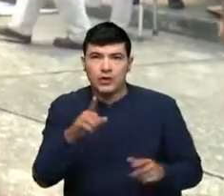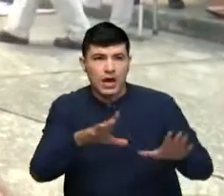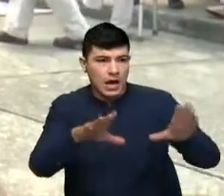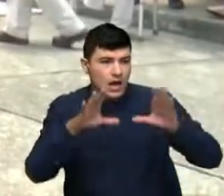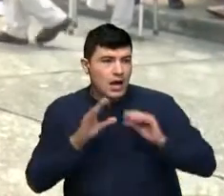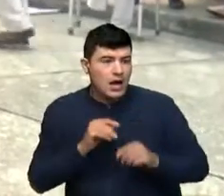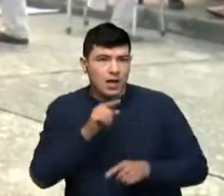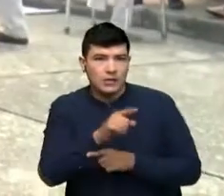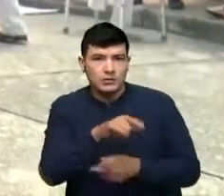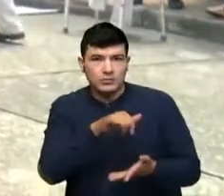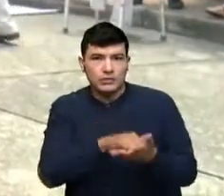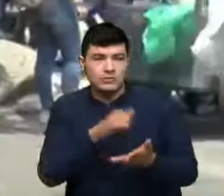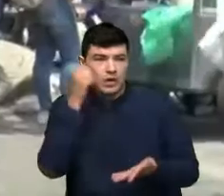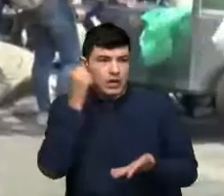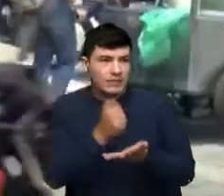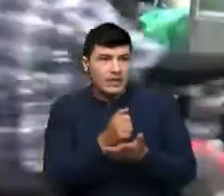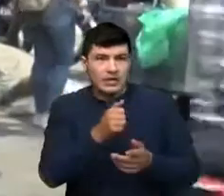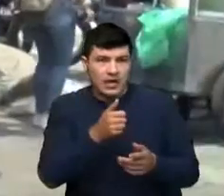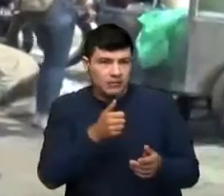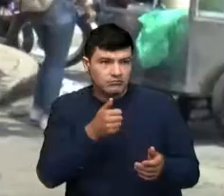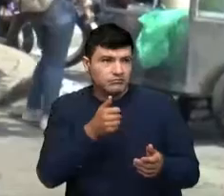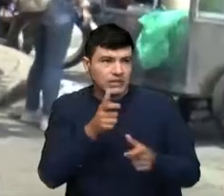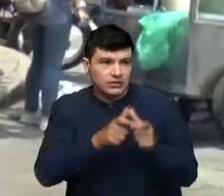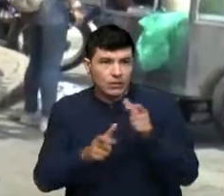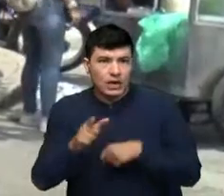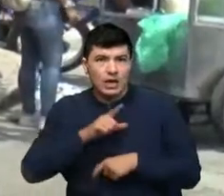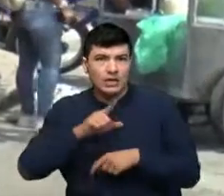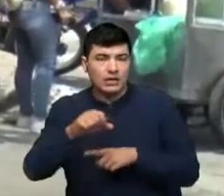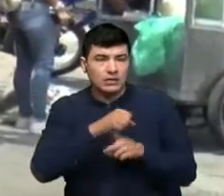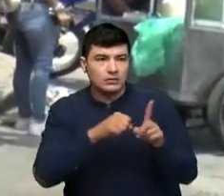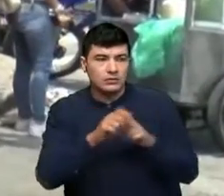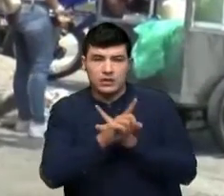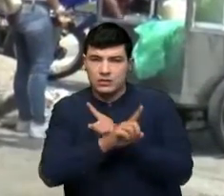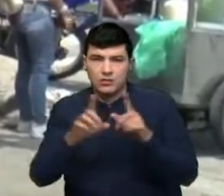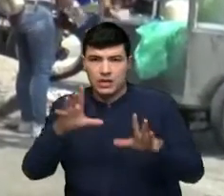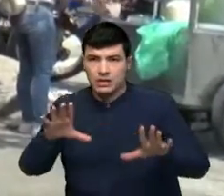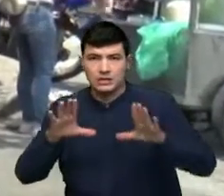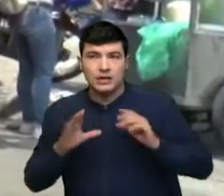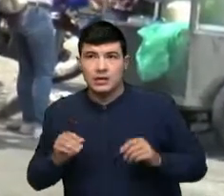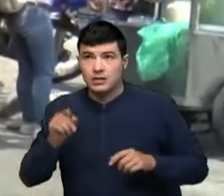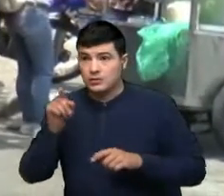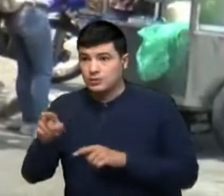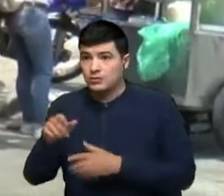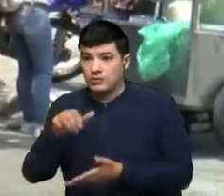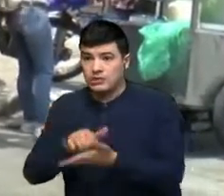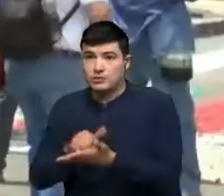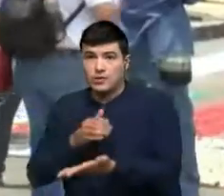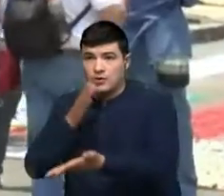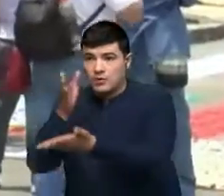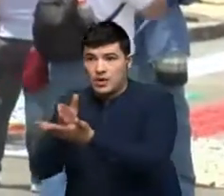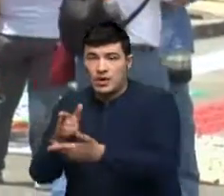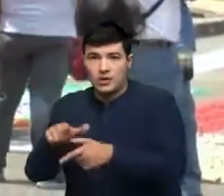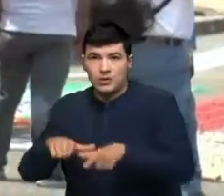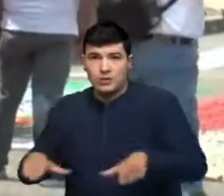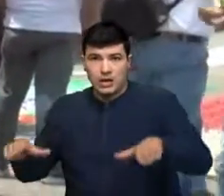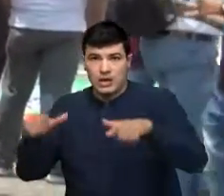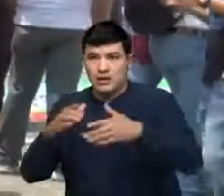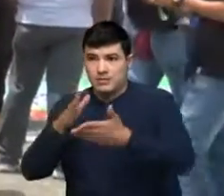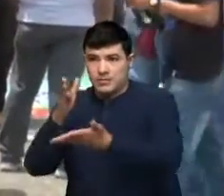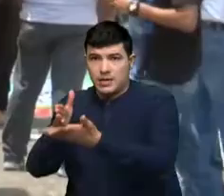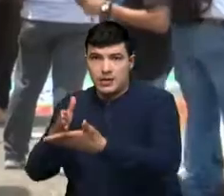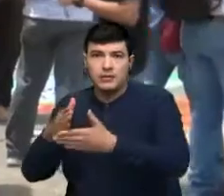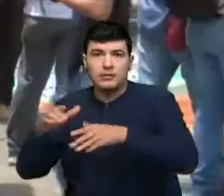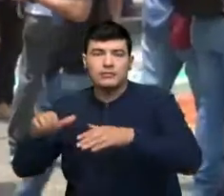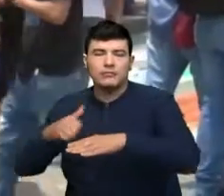el asesinato sistemático de líderes sociales. Luego se desplazaron por las principales vías de la ciudad hasta llegar a la alcaldía municipal, donde